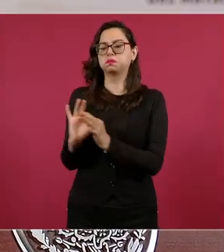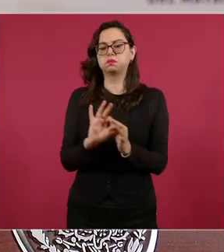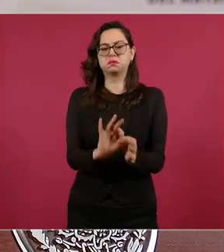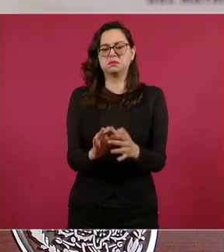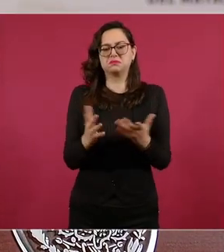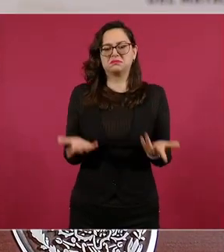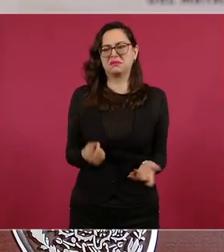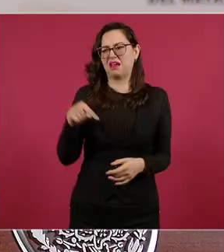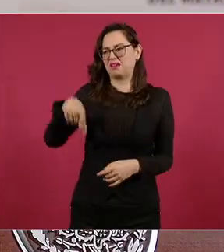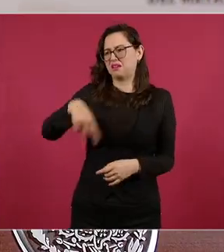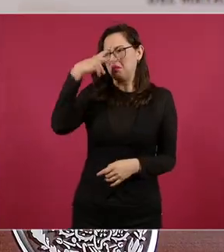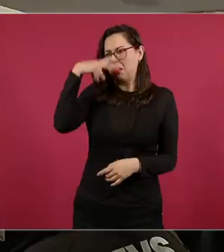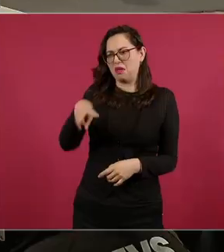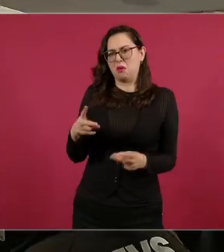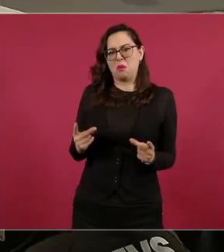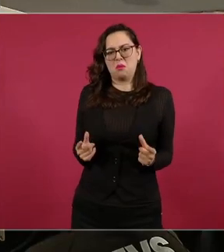México,